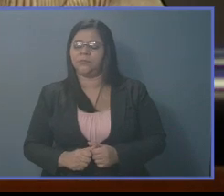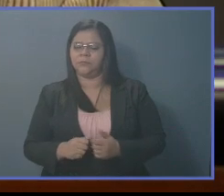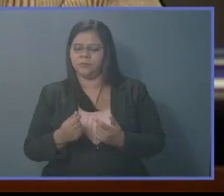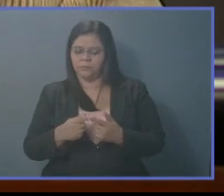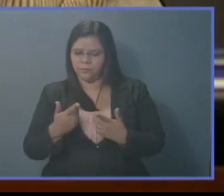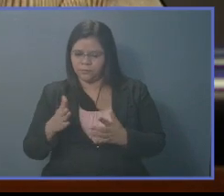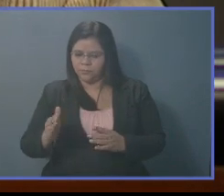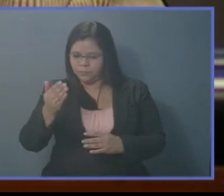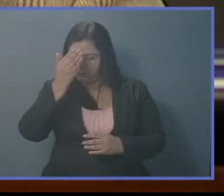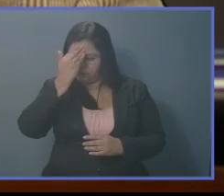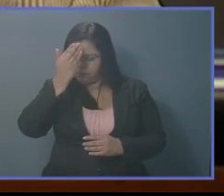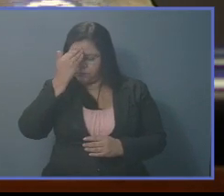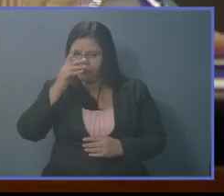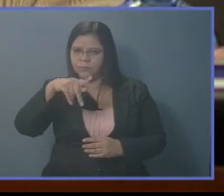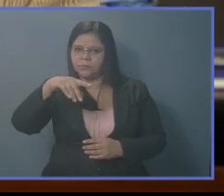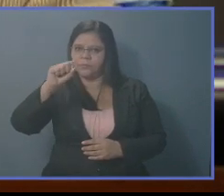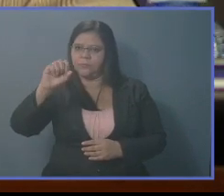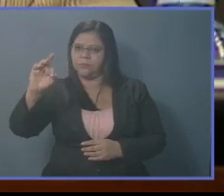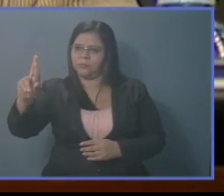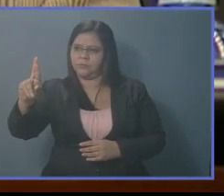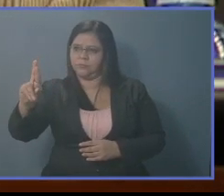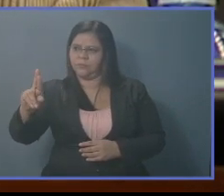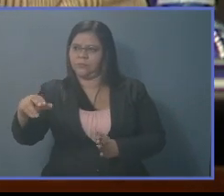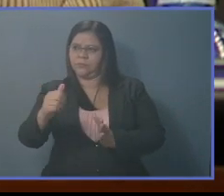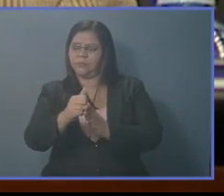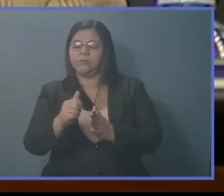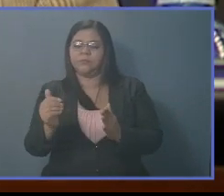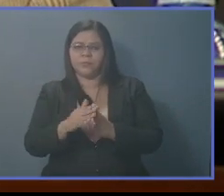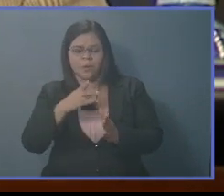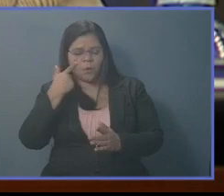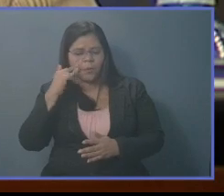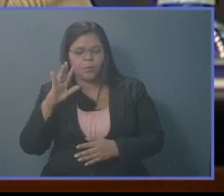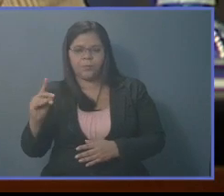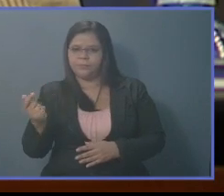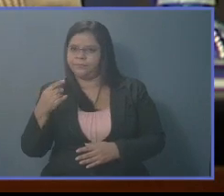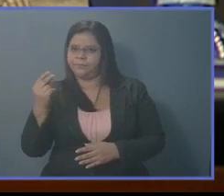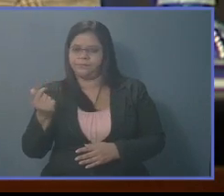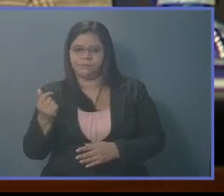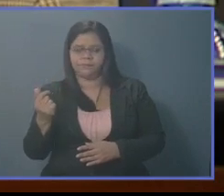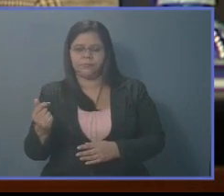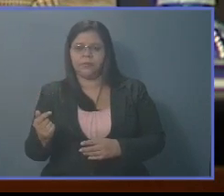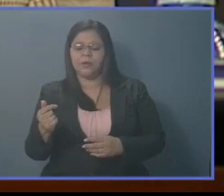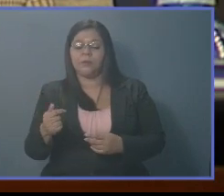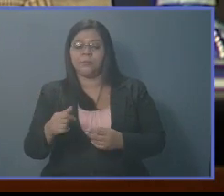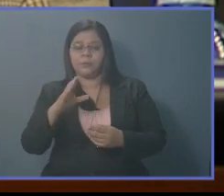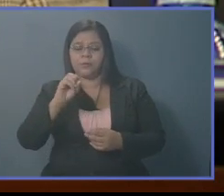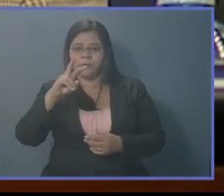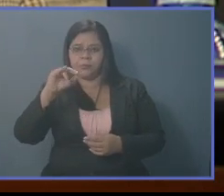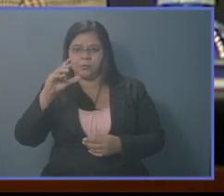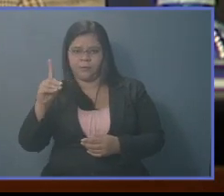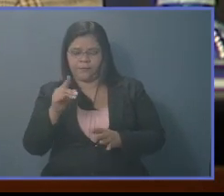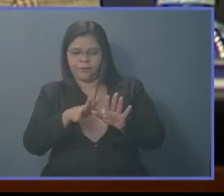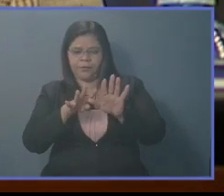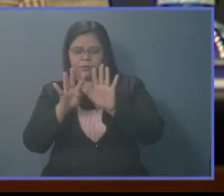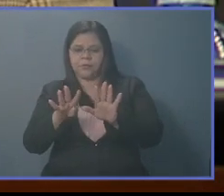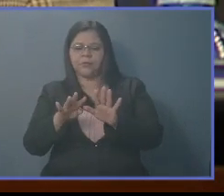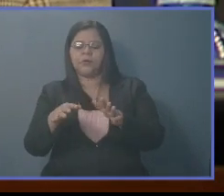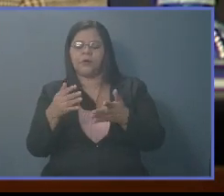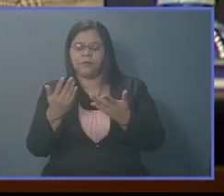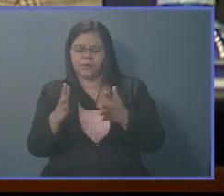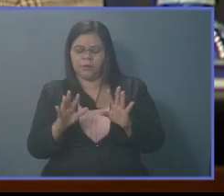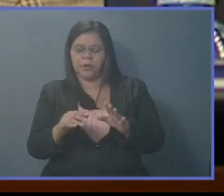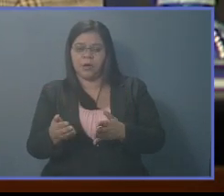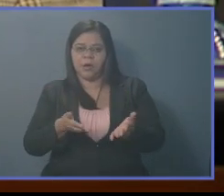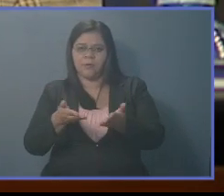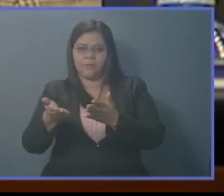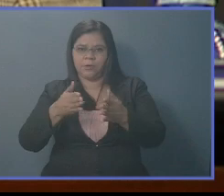conocidas como PCR, así como pruebas rápidas de anticuerpos COVID-19 con evidencia electrónica de